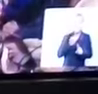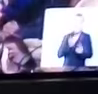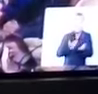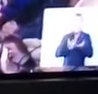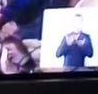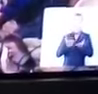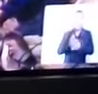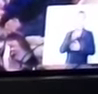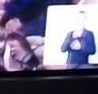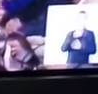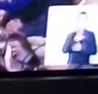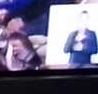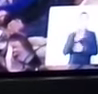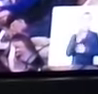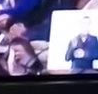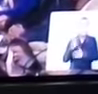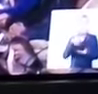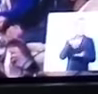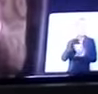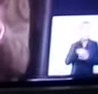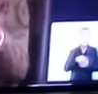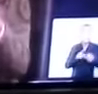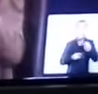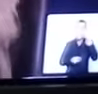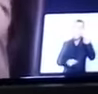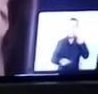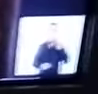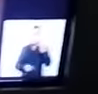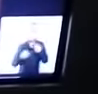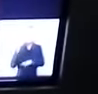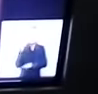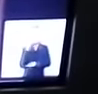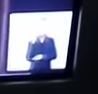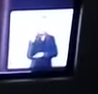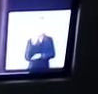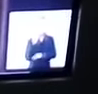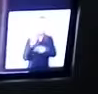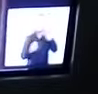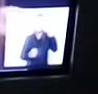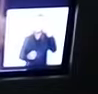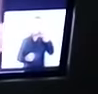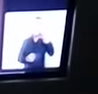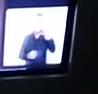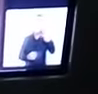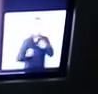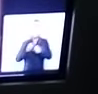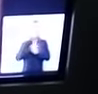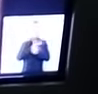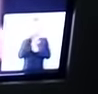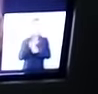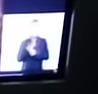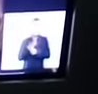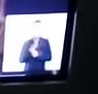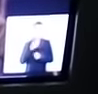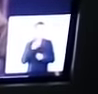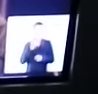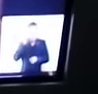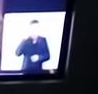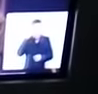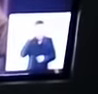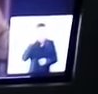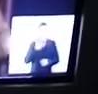tres cosas. Primero, en la emergencia. Segundo, en la pandemia, porque no hay que olvidar que tenemos una